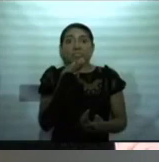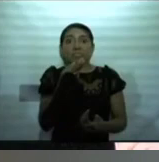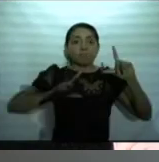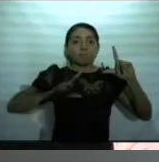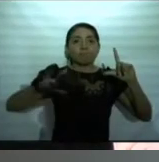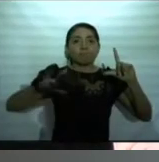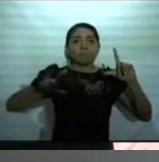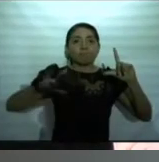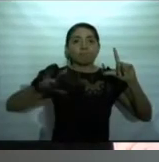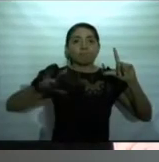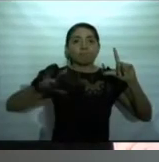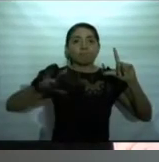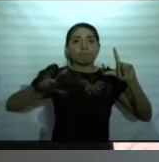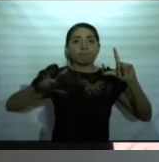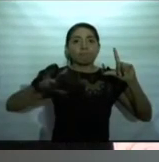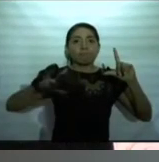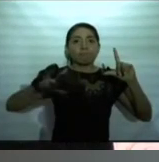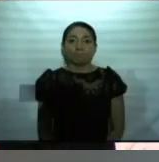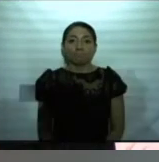a hacer?